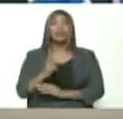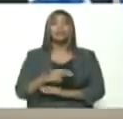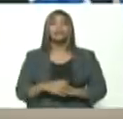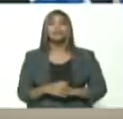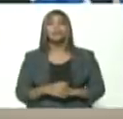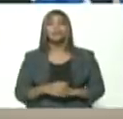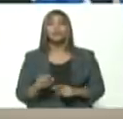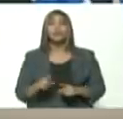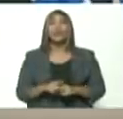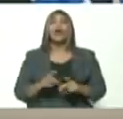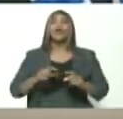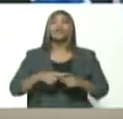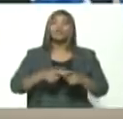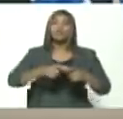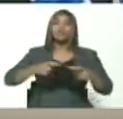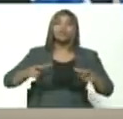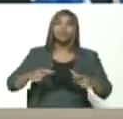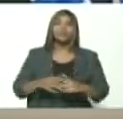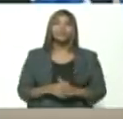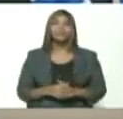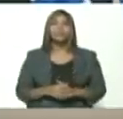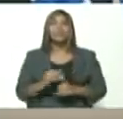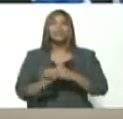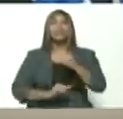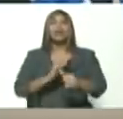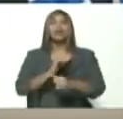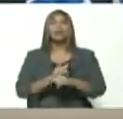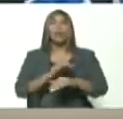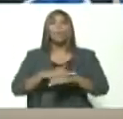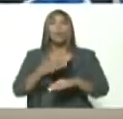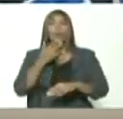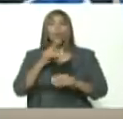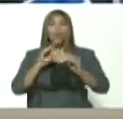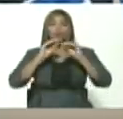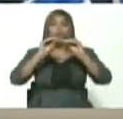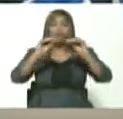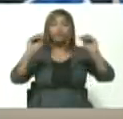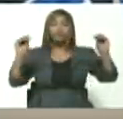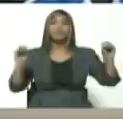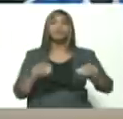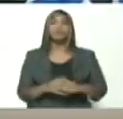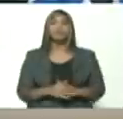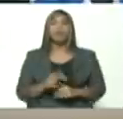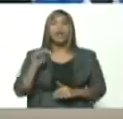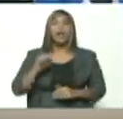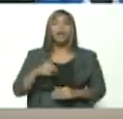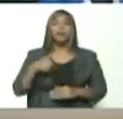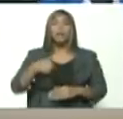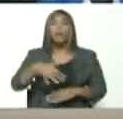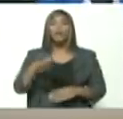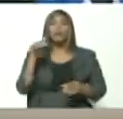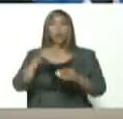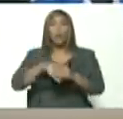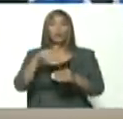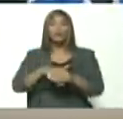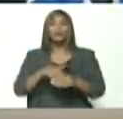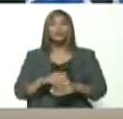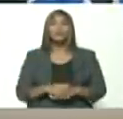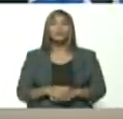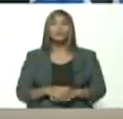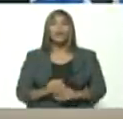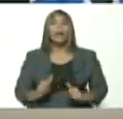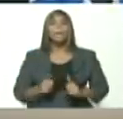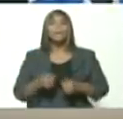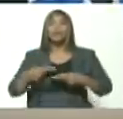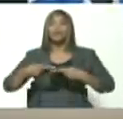de veeduría internacional, por lo que una vez convocado este proceso electoral, cursaremos